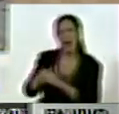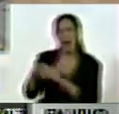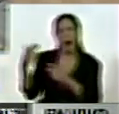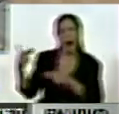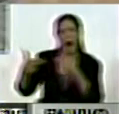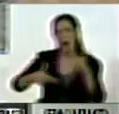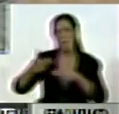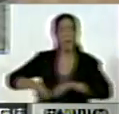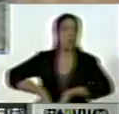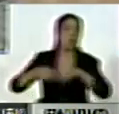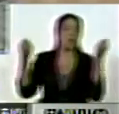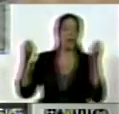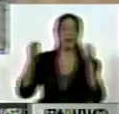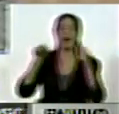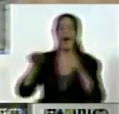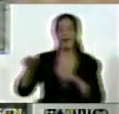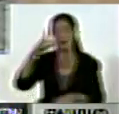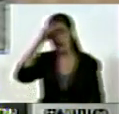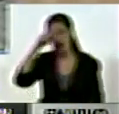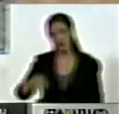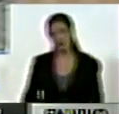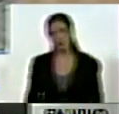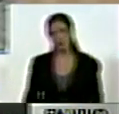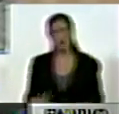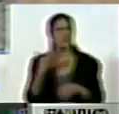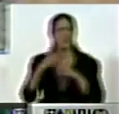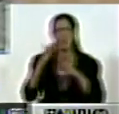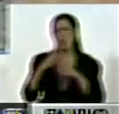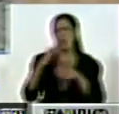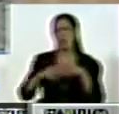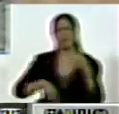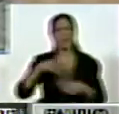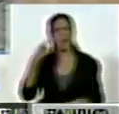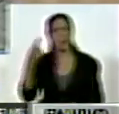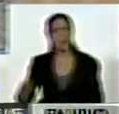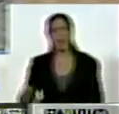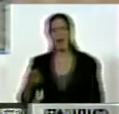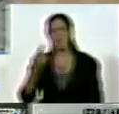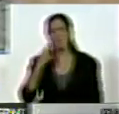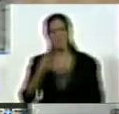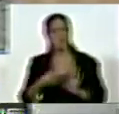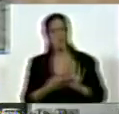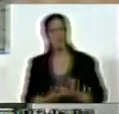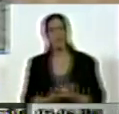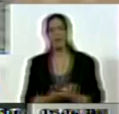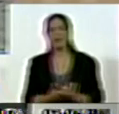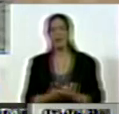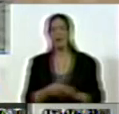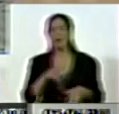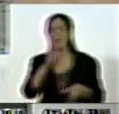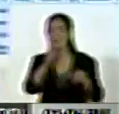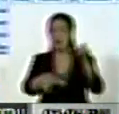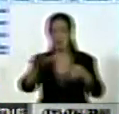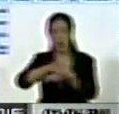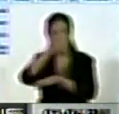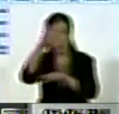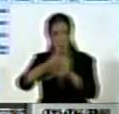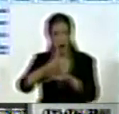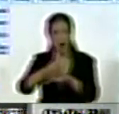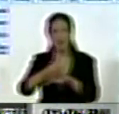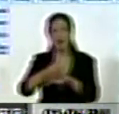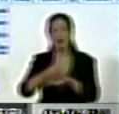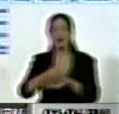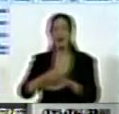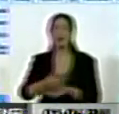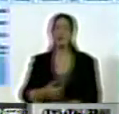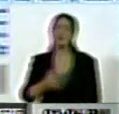en Irak. No importa que después aparecieran los responsables dándose golpes